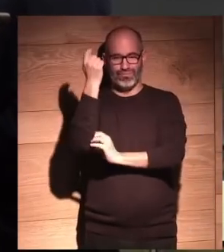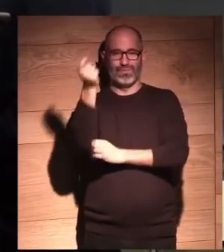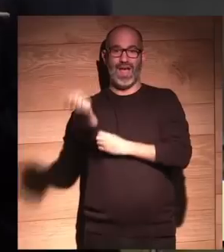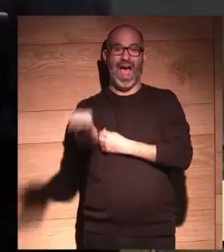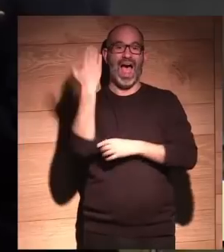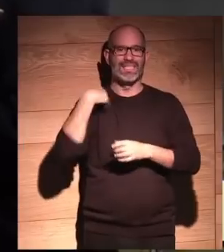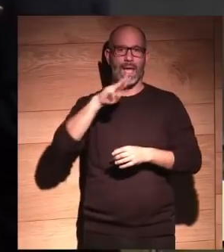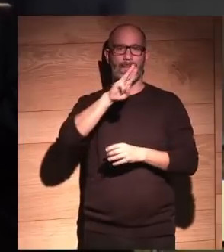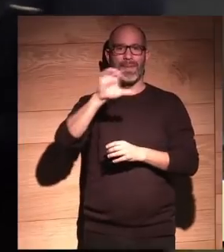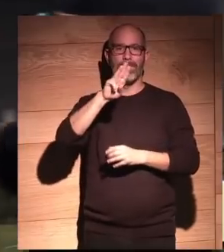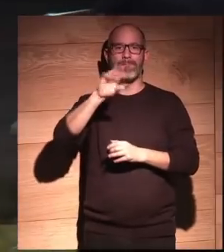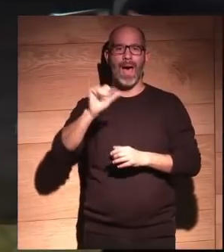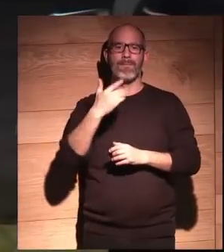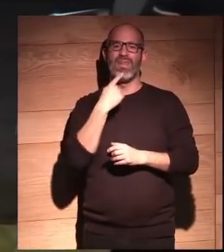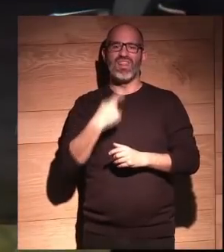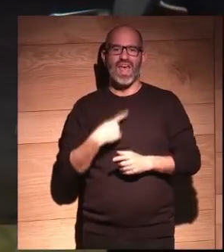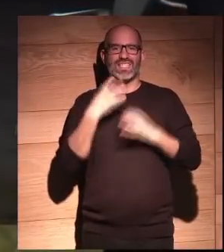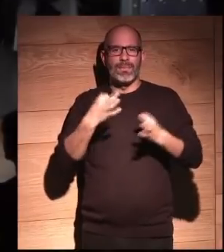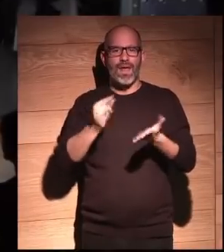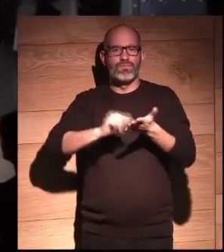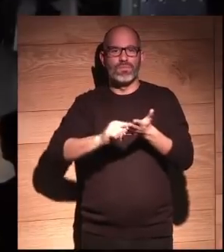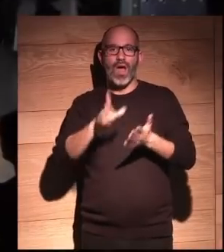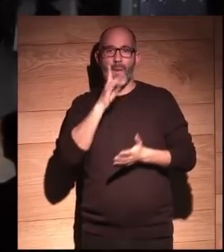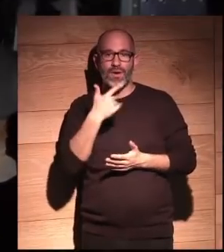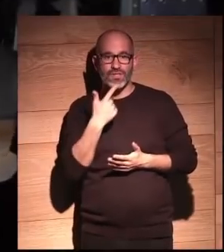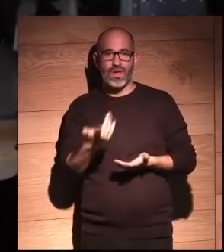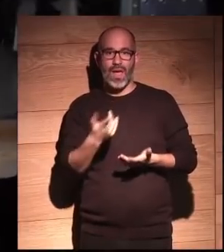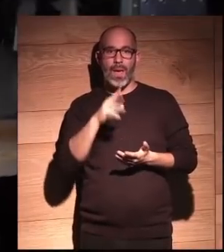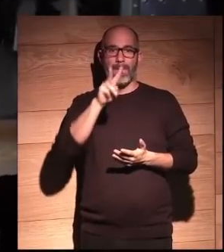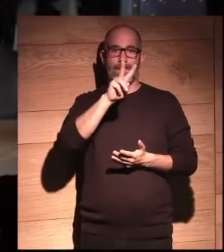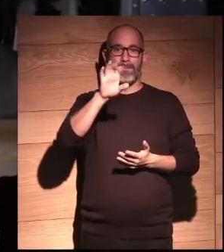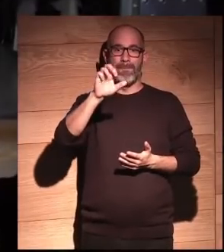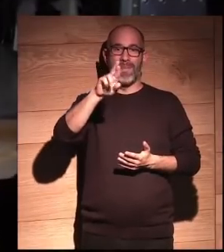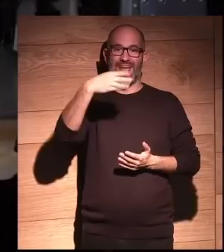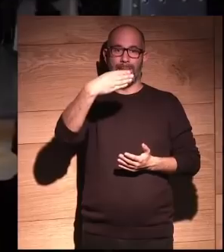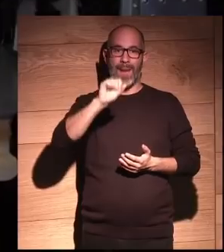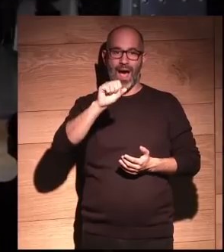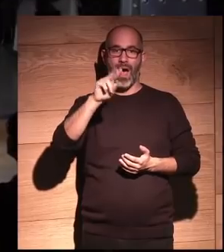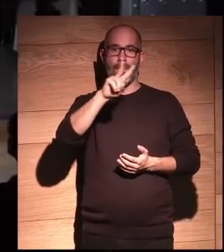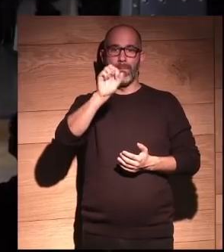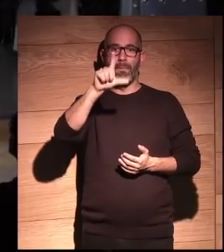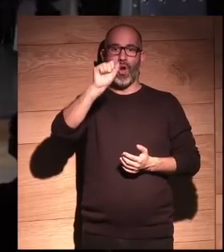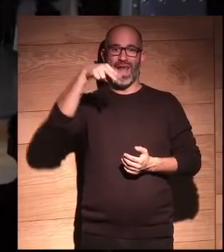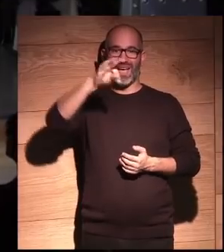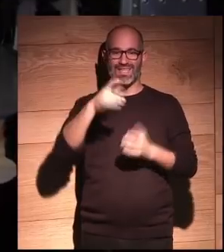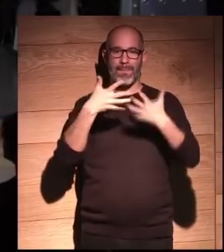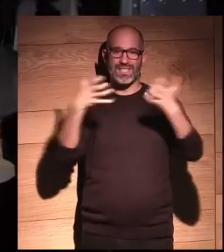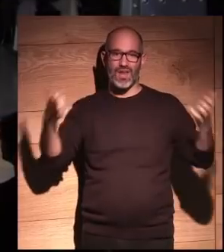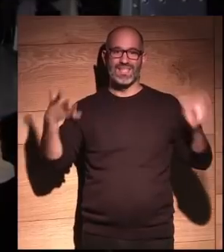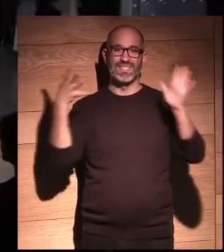decía, Emilio, ¿cuándo vas a escribir esto? Yo es que creo que verba volan es verdad. Scripta manen. Claro, la expresión es verba